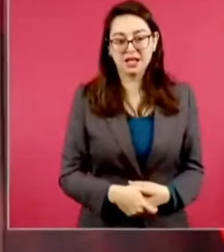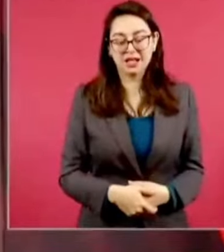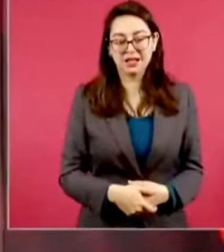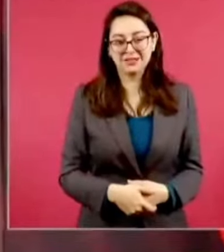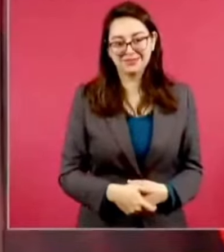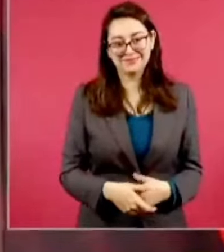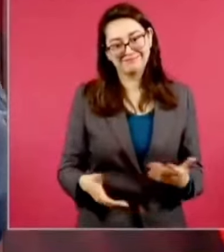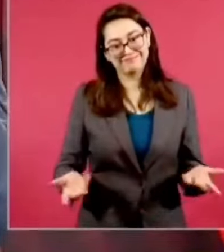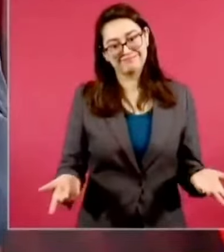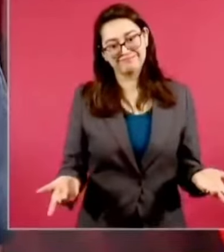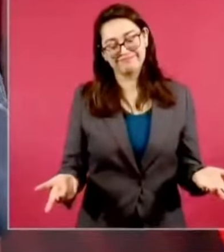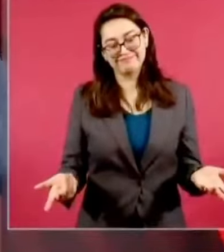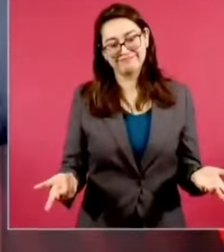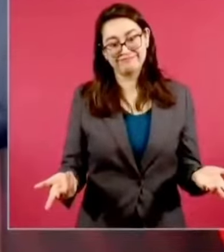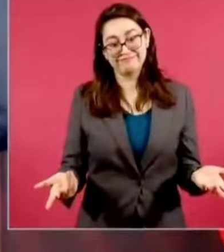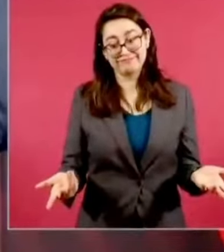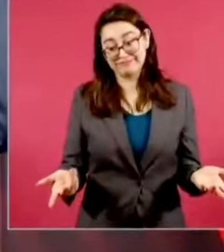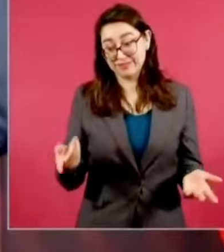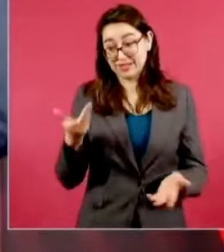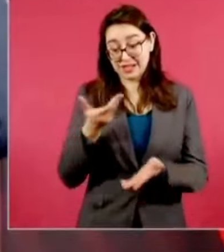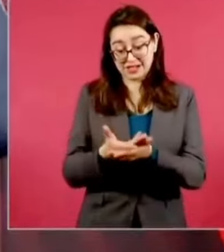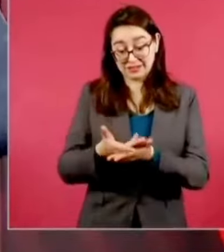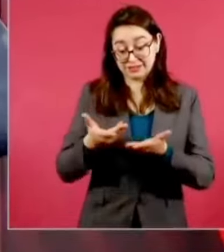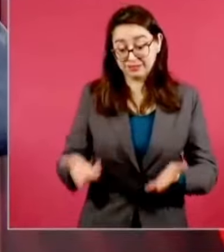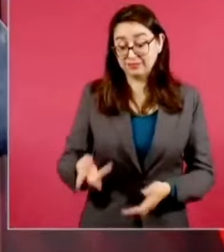que tenemos que andar ahí hasta donde podemos,